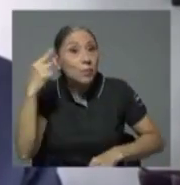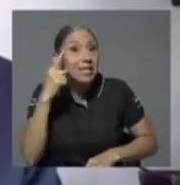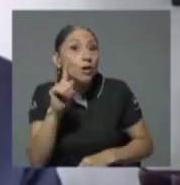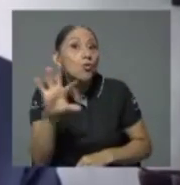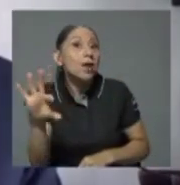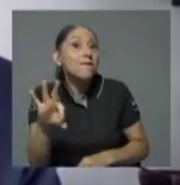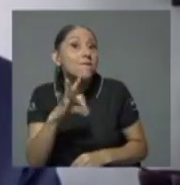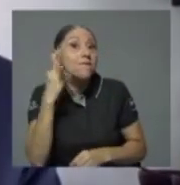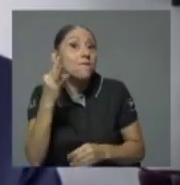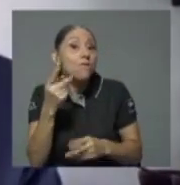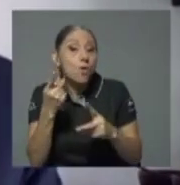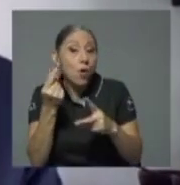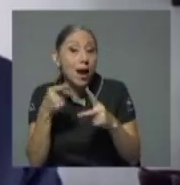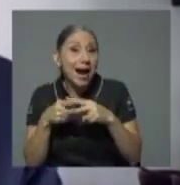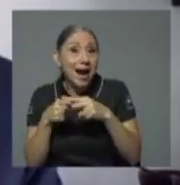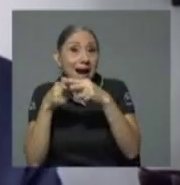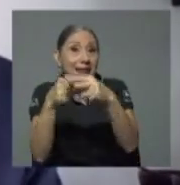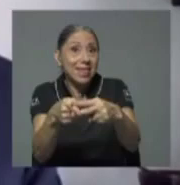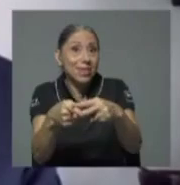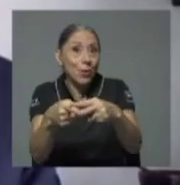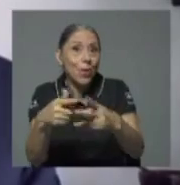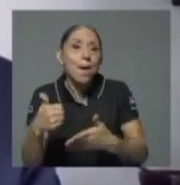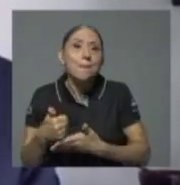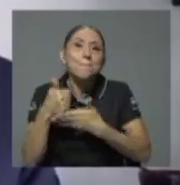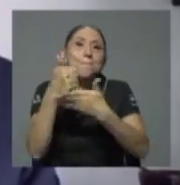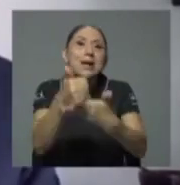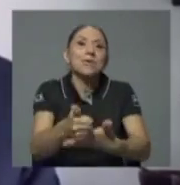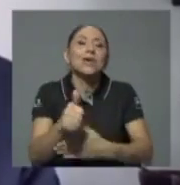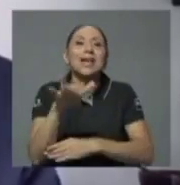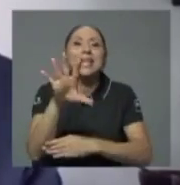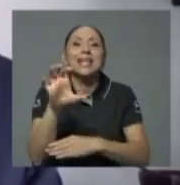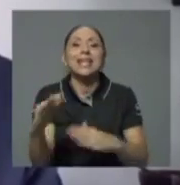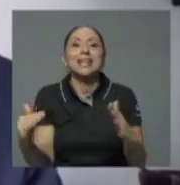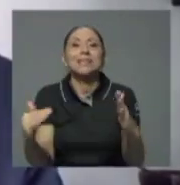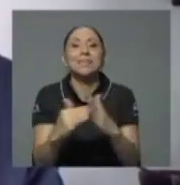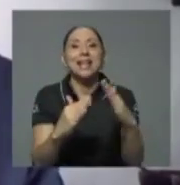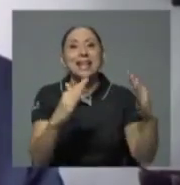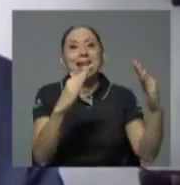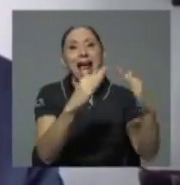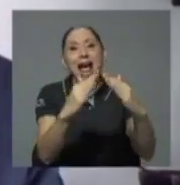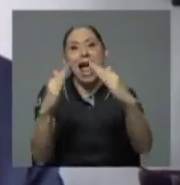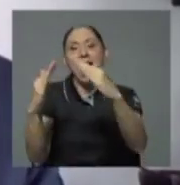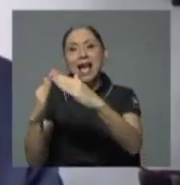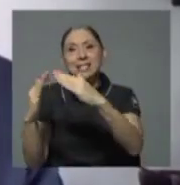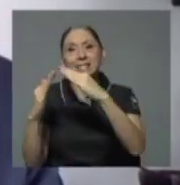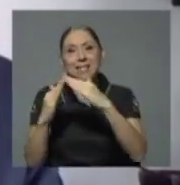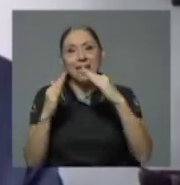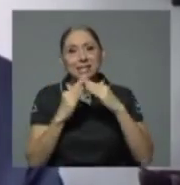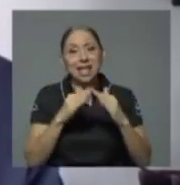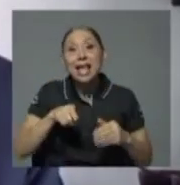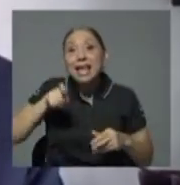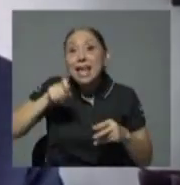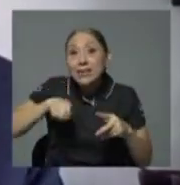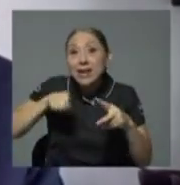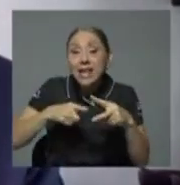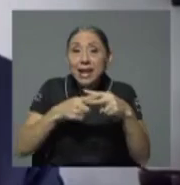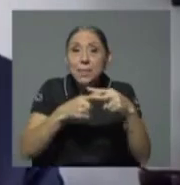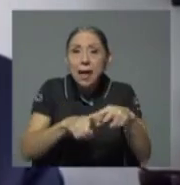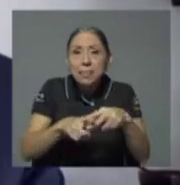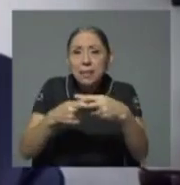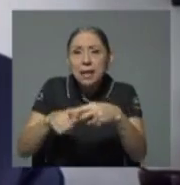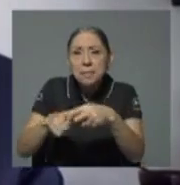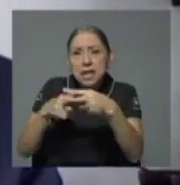que venga a ayudar a 500.000 casas de habitación que requieren mantenimiento, que ya han